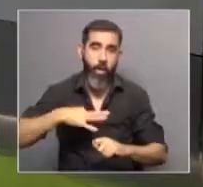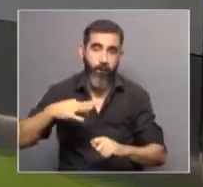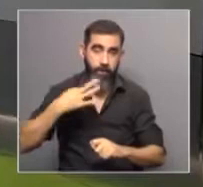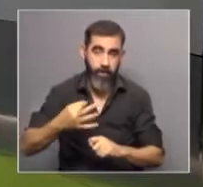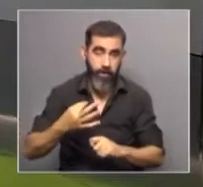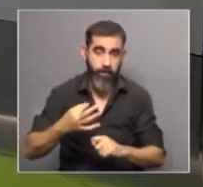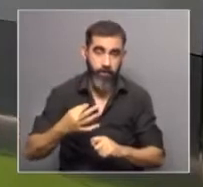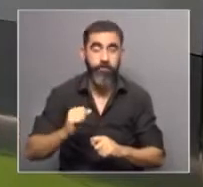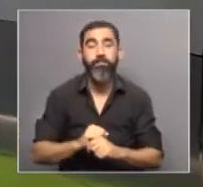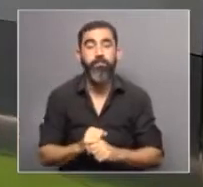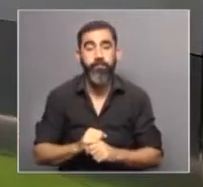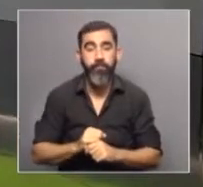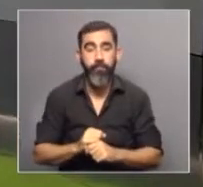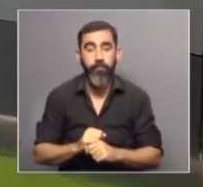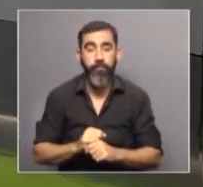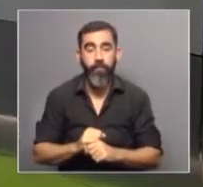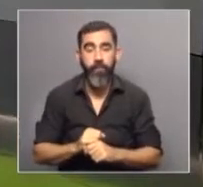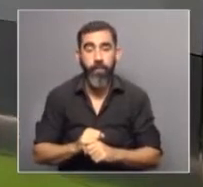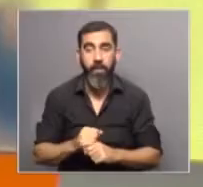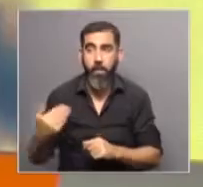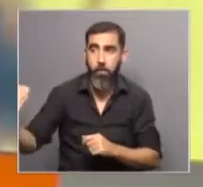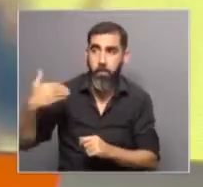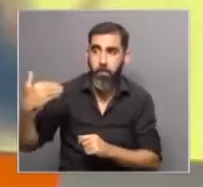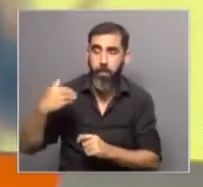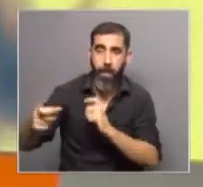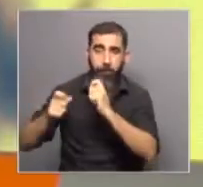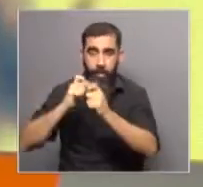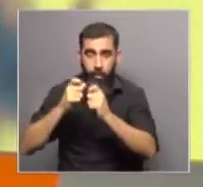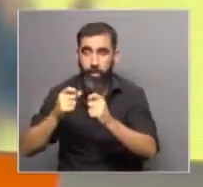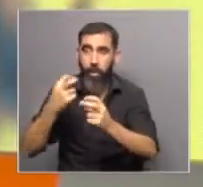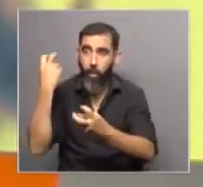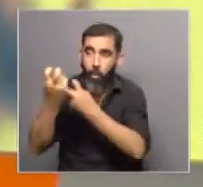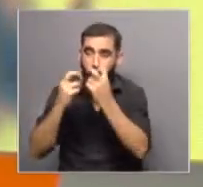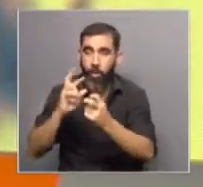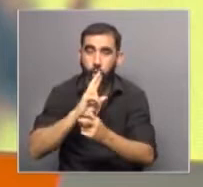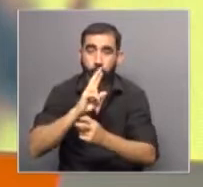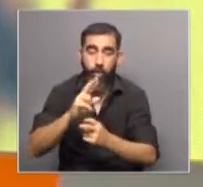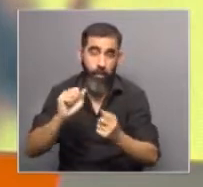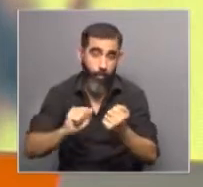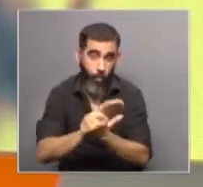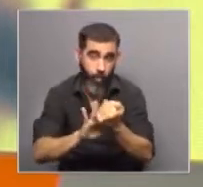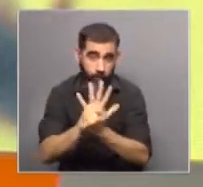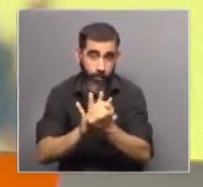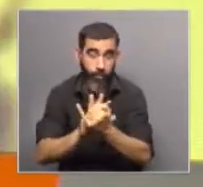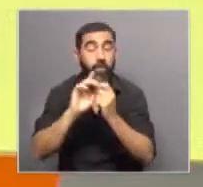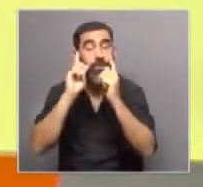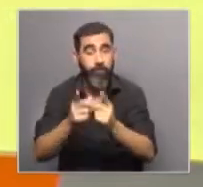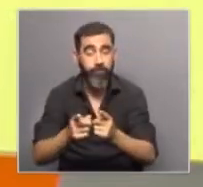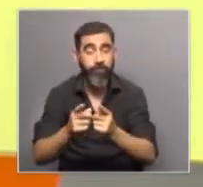forma, tanto la demanda de los medios para encontrar respuestas a propósito del COVID, y